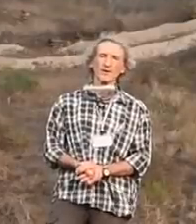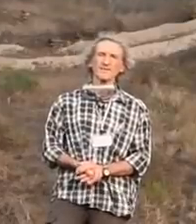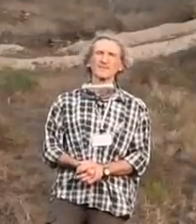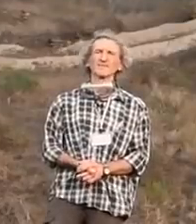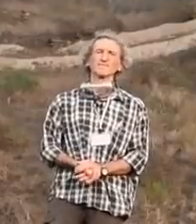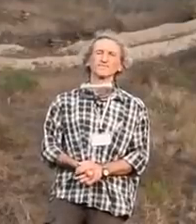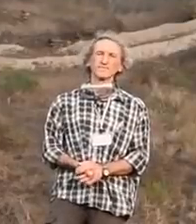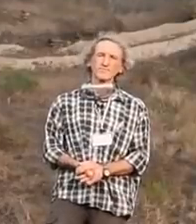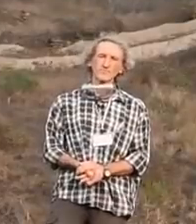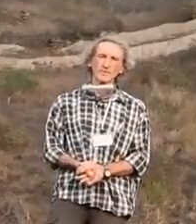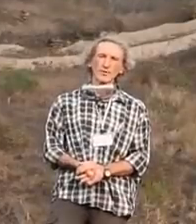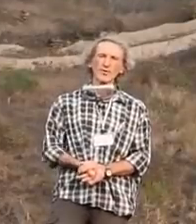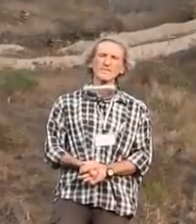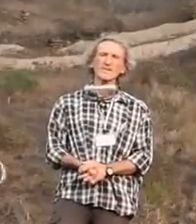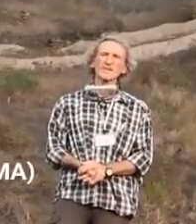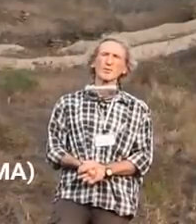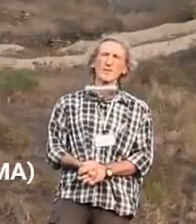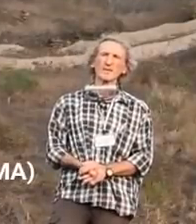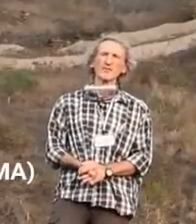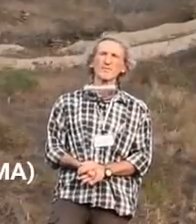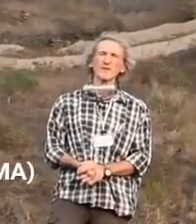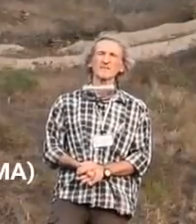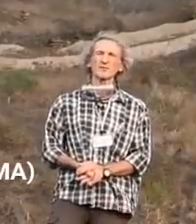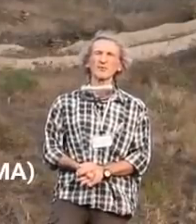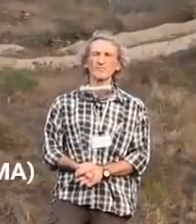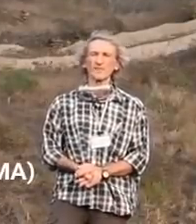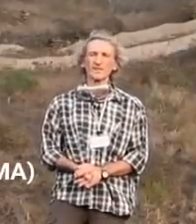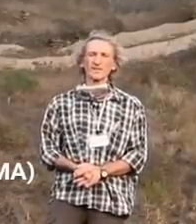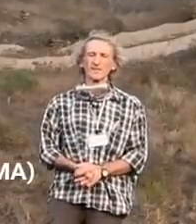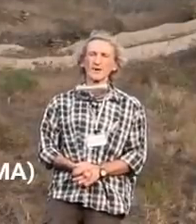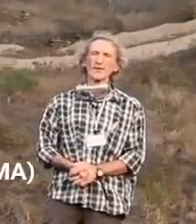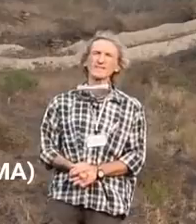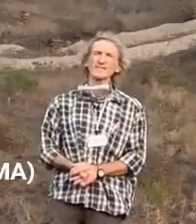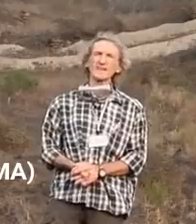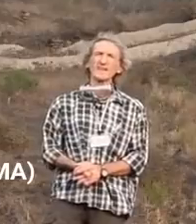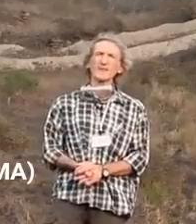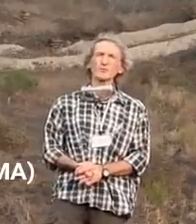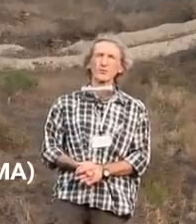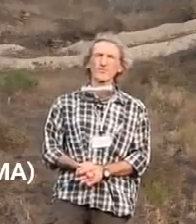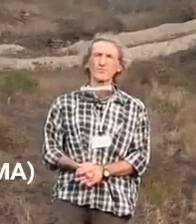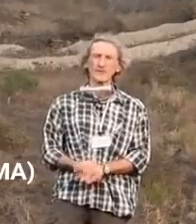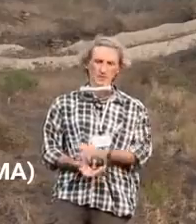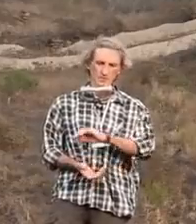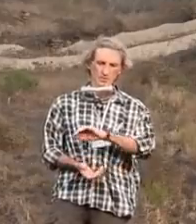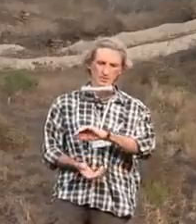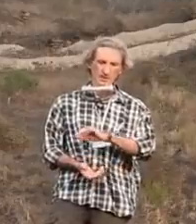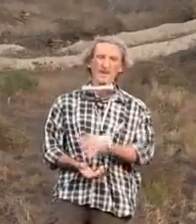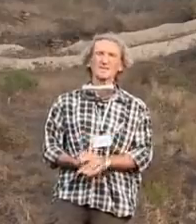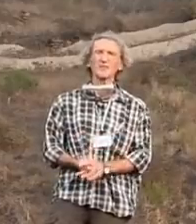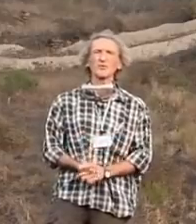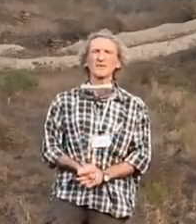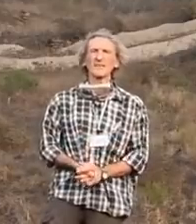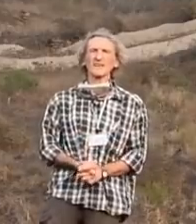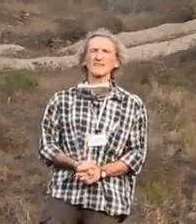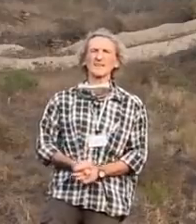Hola, buenas tardes. Hoy es 3 de noviembre de 2021, día 46 de la erupción. Son